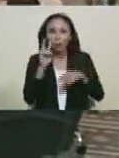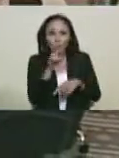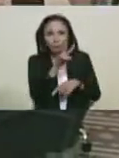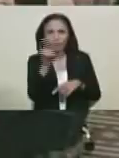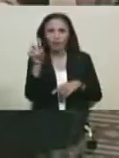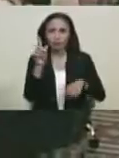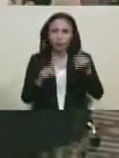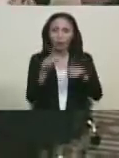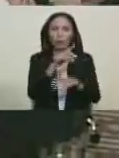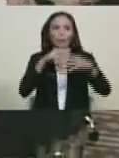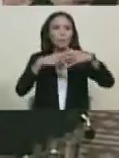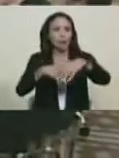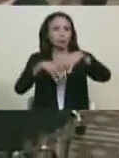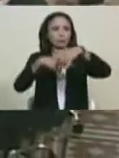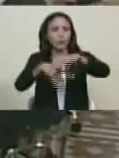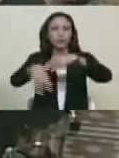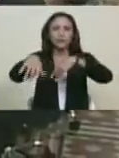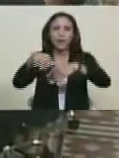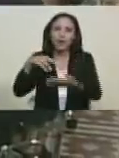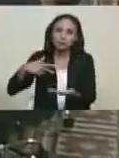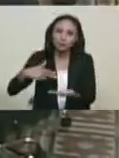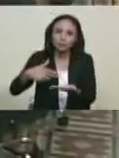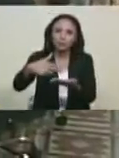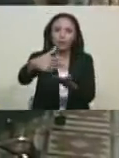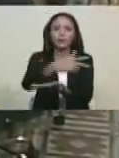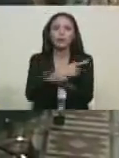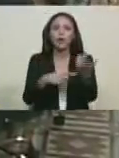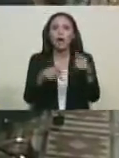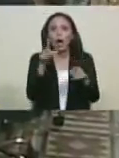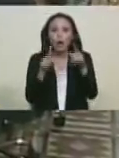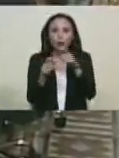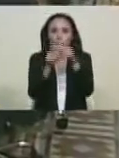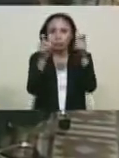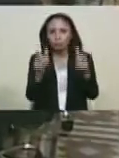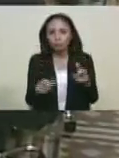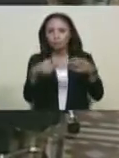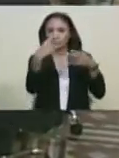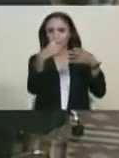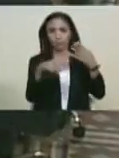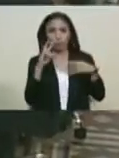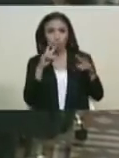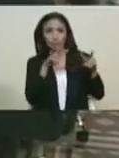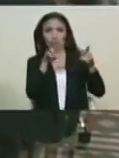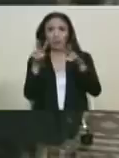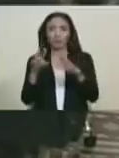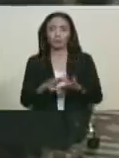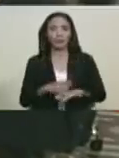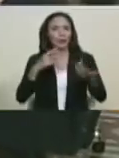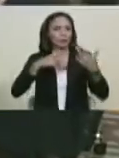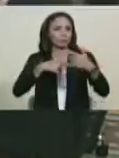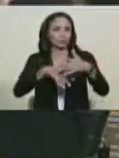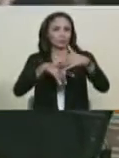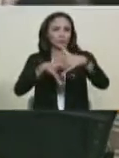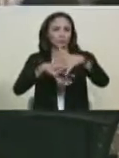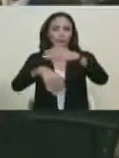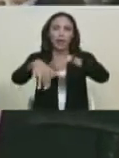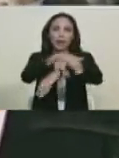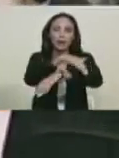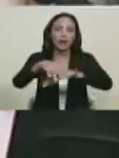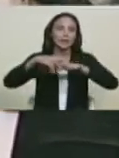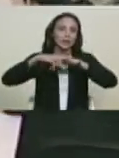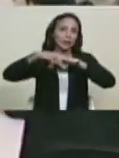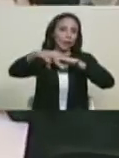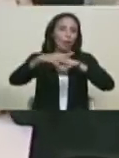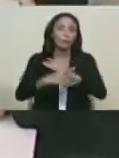pude ver marchando a eduardo piñate con los vi recorriendo las calles kilómetros